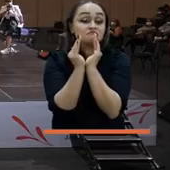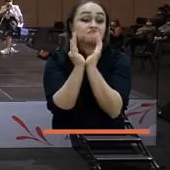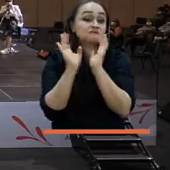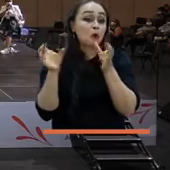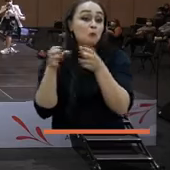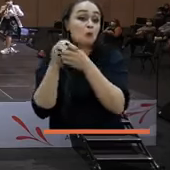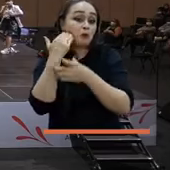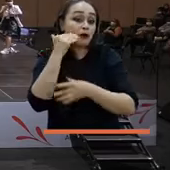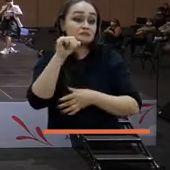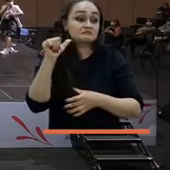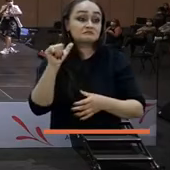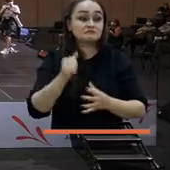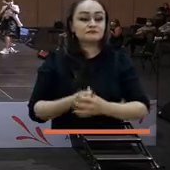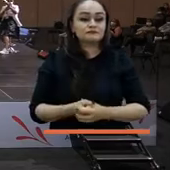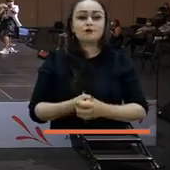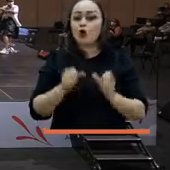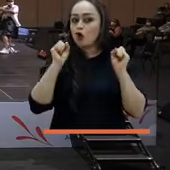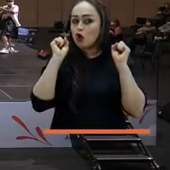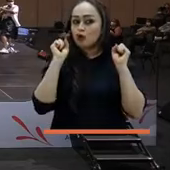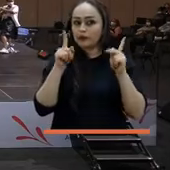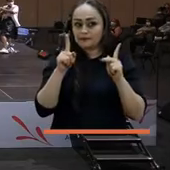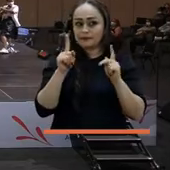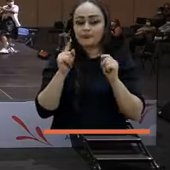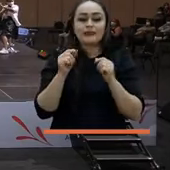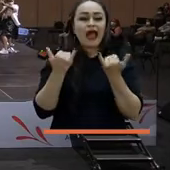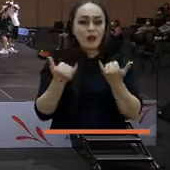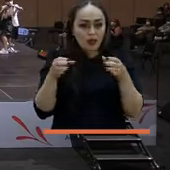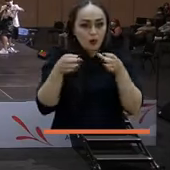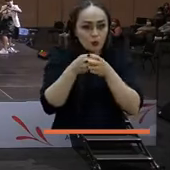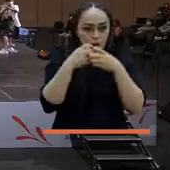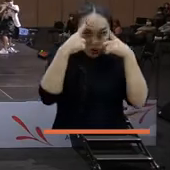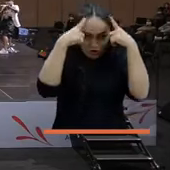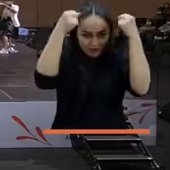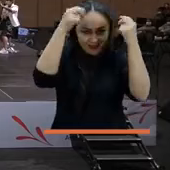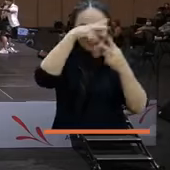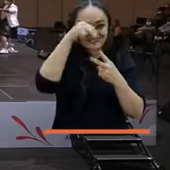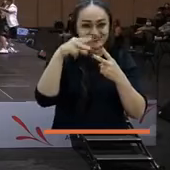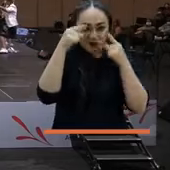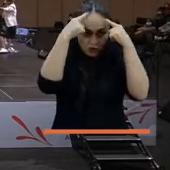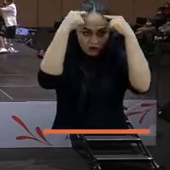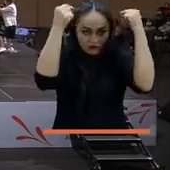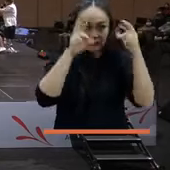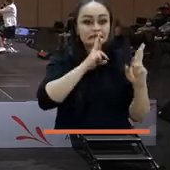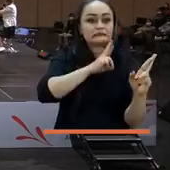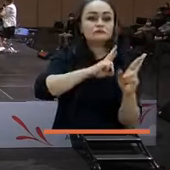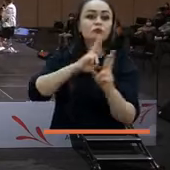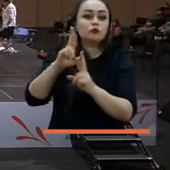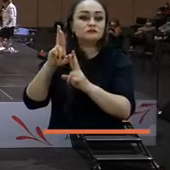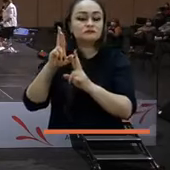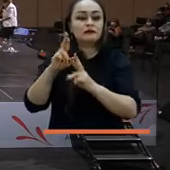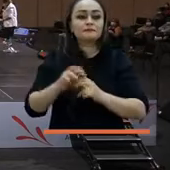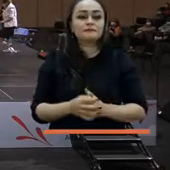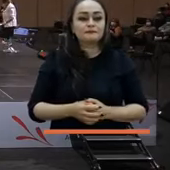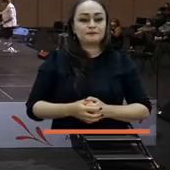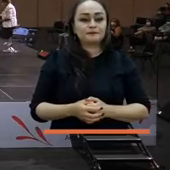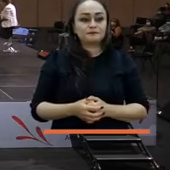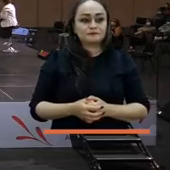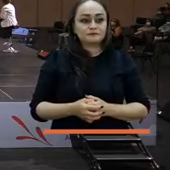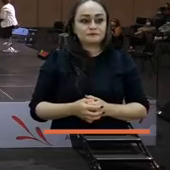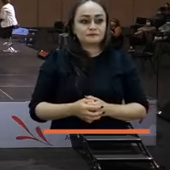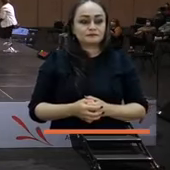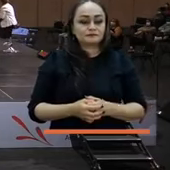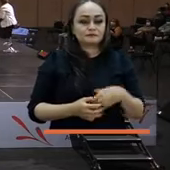perfecto entonces vamos a darle paso solo a confiar para está para que puedan fluir las respuestas daley en y